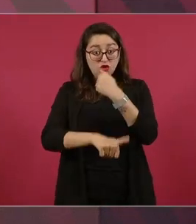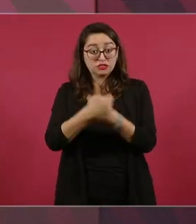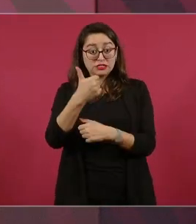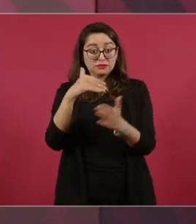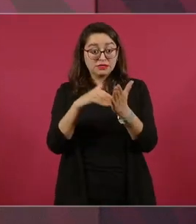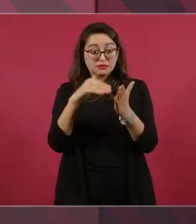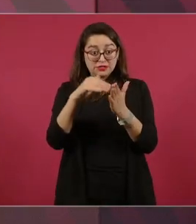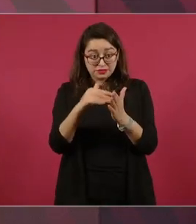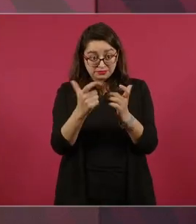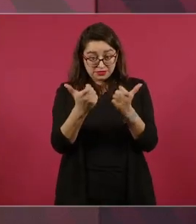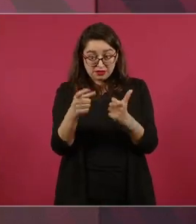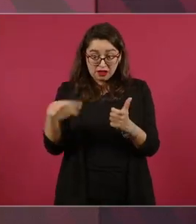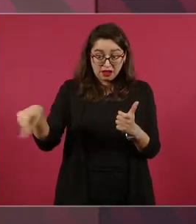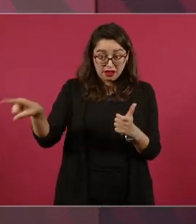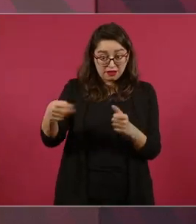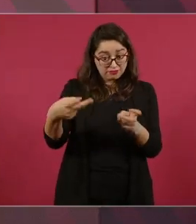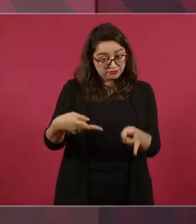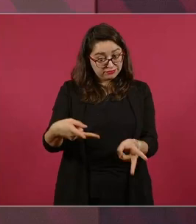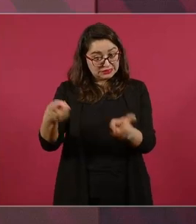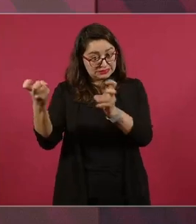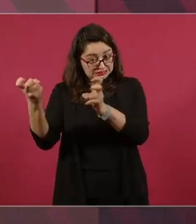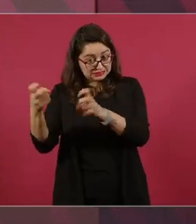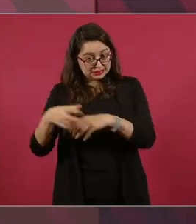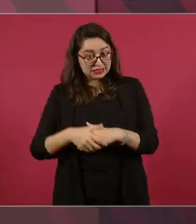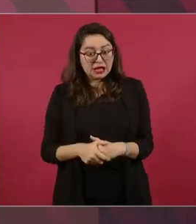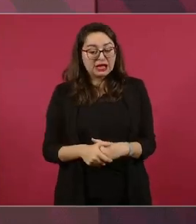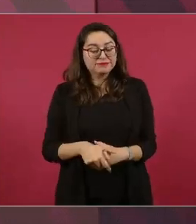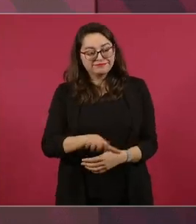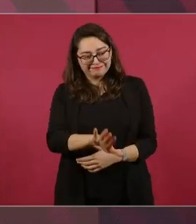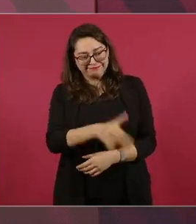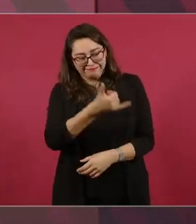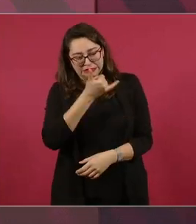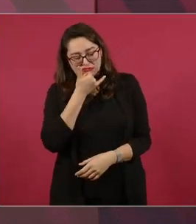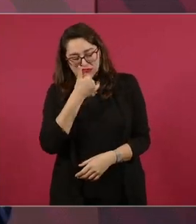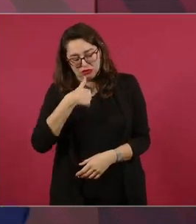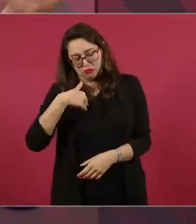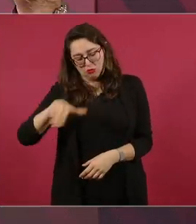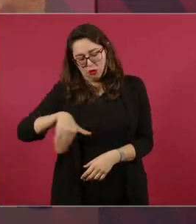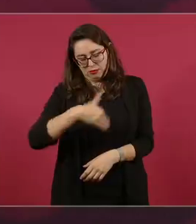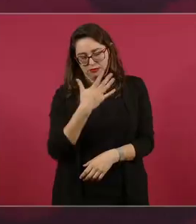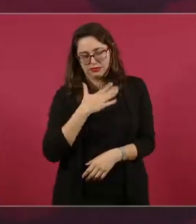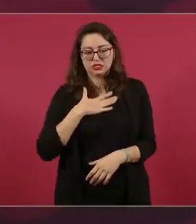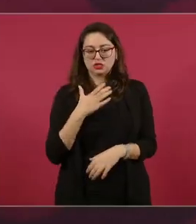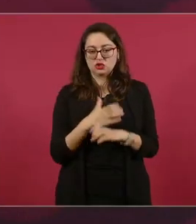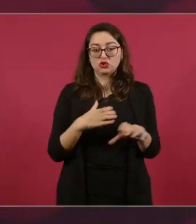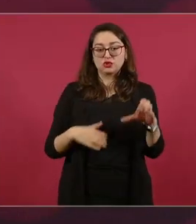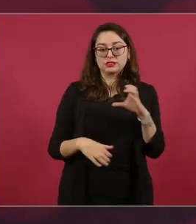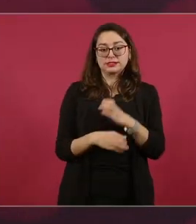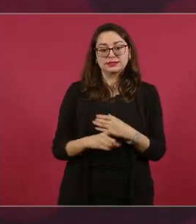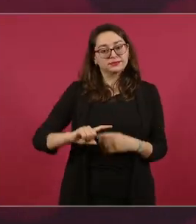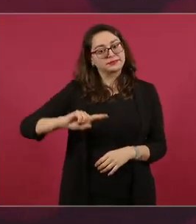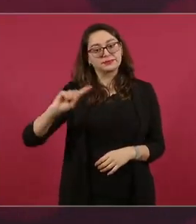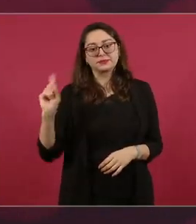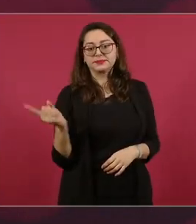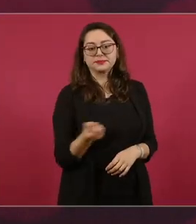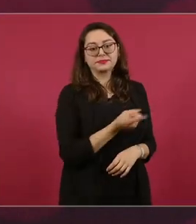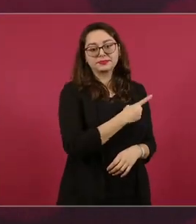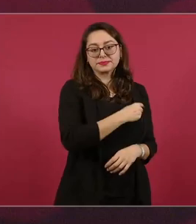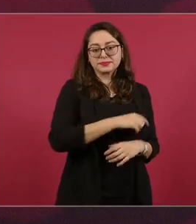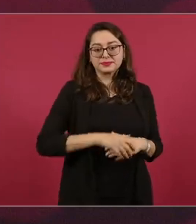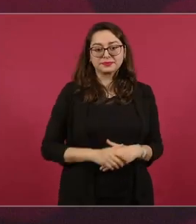Entonces se quedó así. Digo, y ya me voy. Digo, voy a recoger mis cosas, que vamos a bajar. Ya va. Recogí mis cosas. Y a la